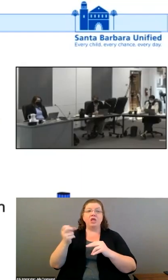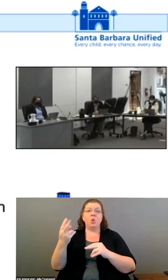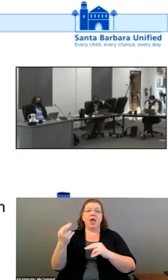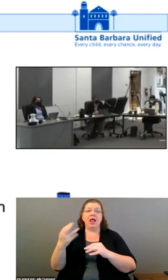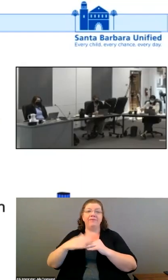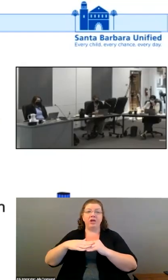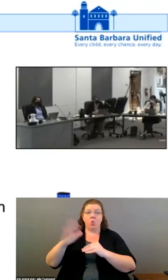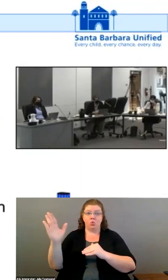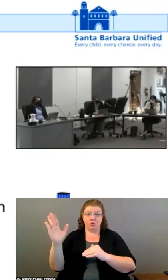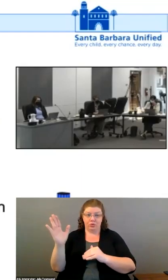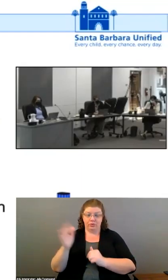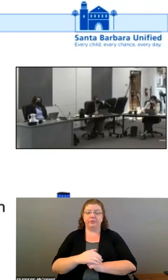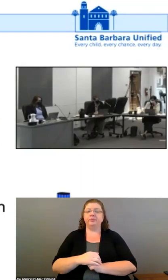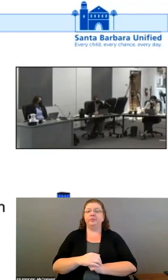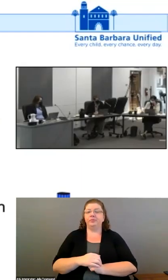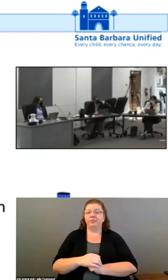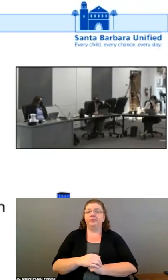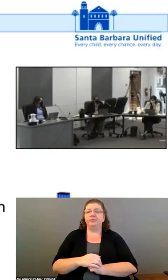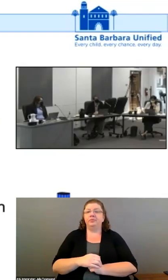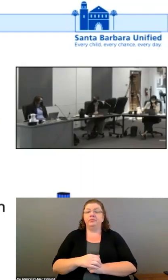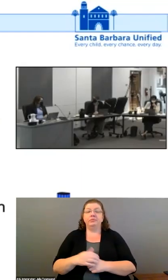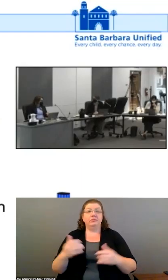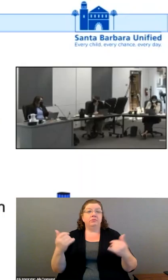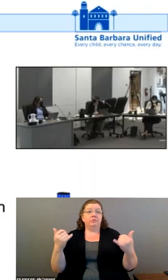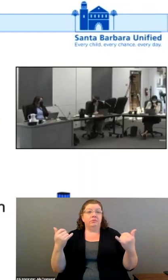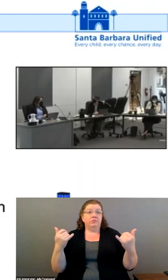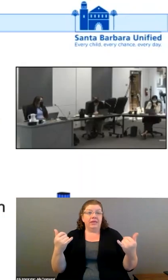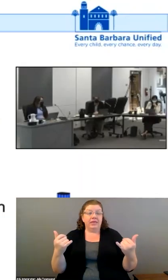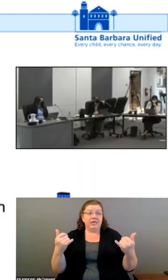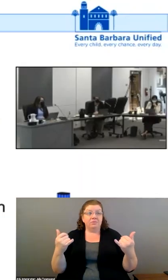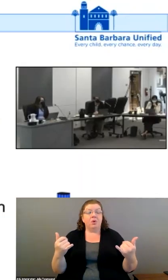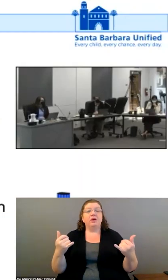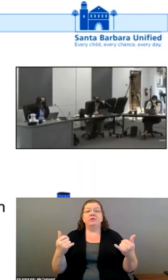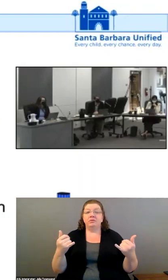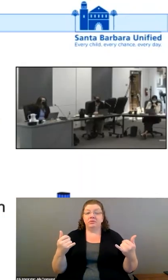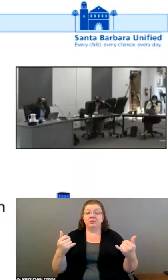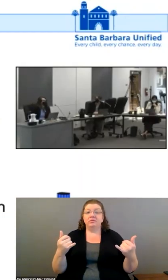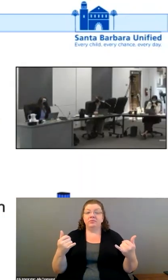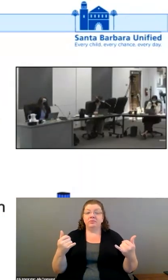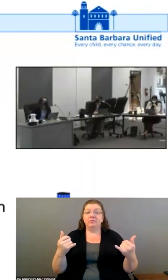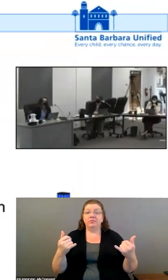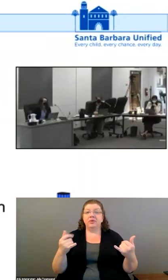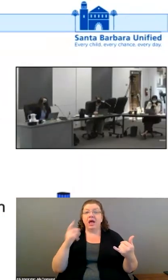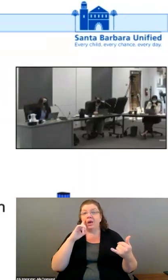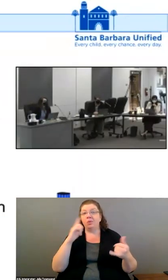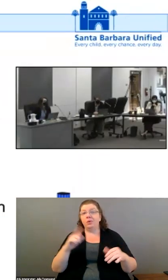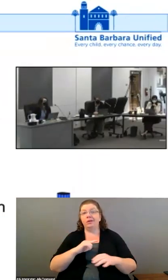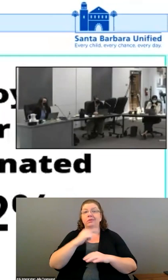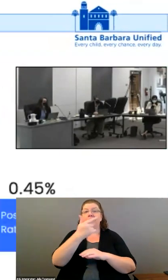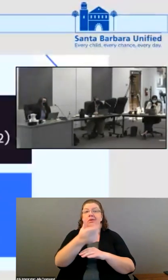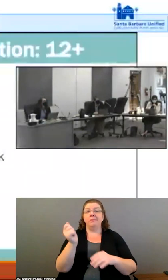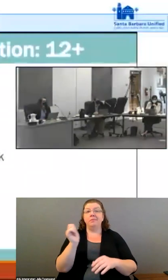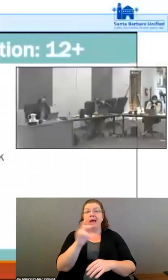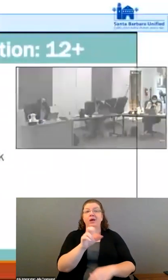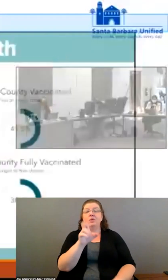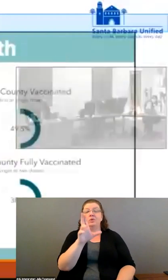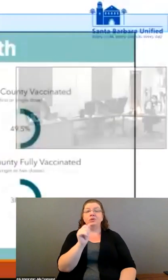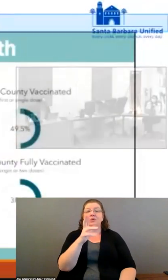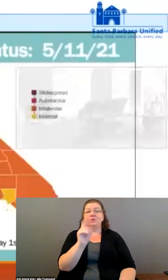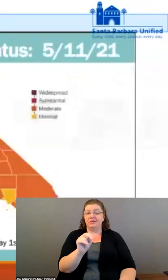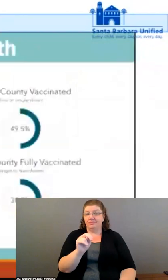12 a 15 años que son elegibles y mayores en este momento pues ahora podemos traer de vuelta su 100 por